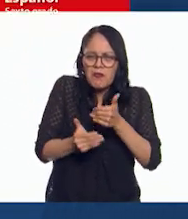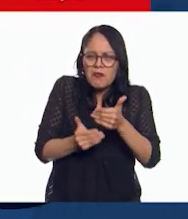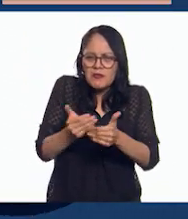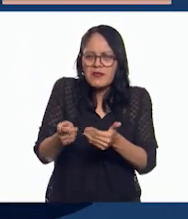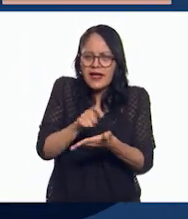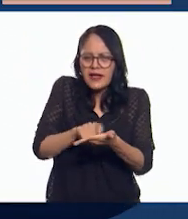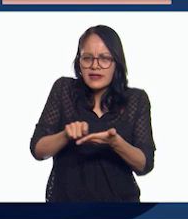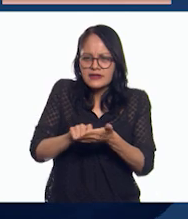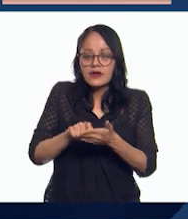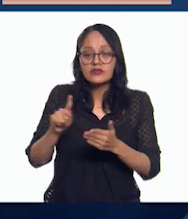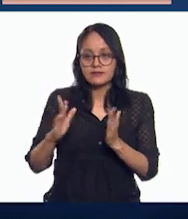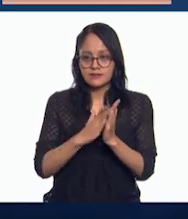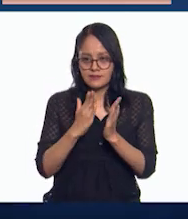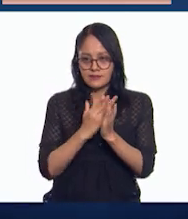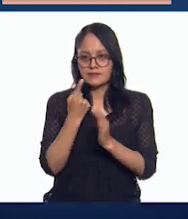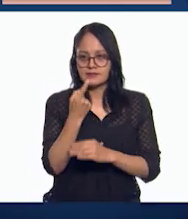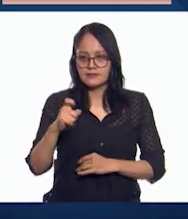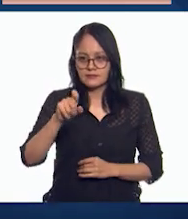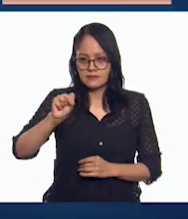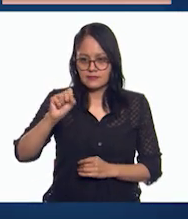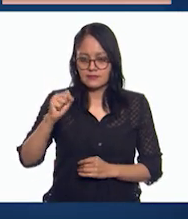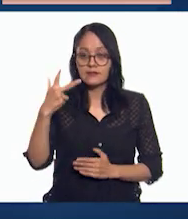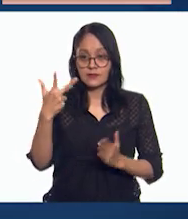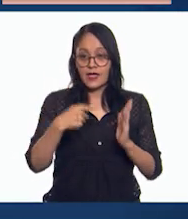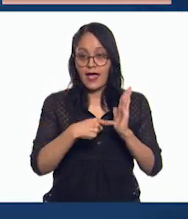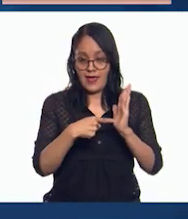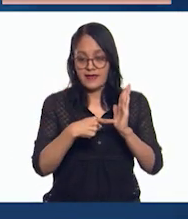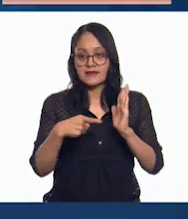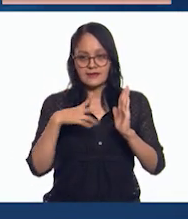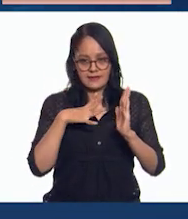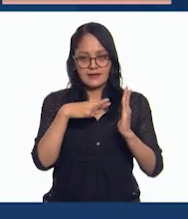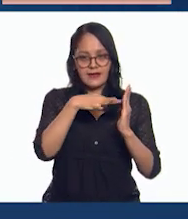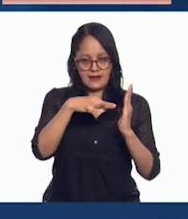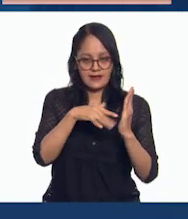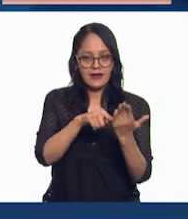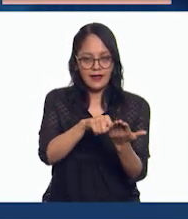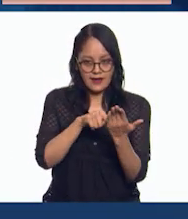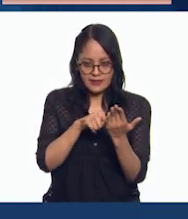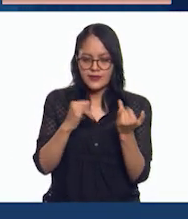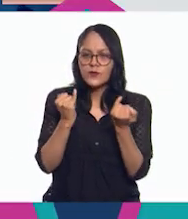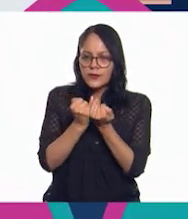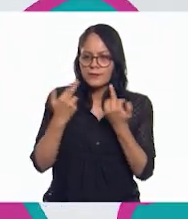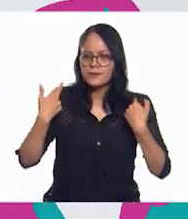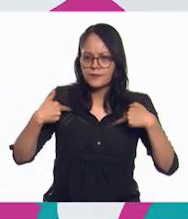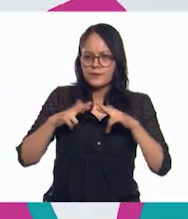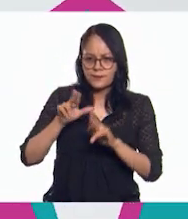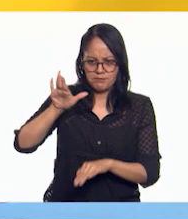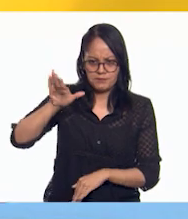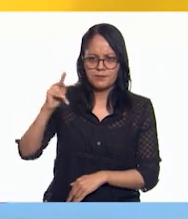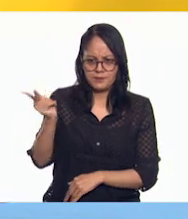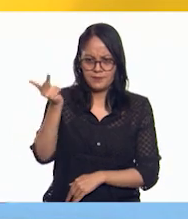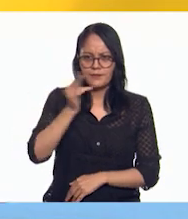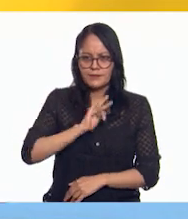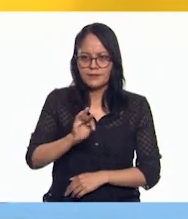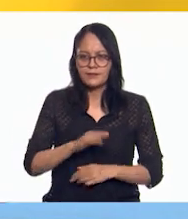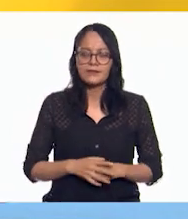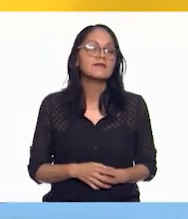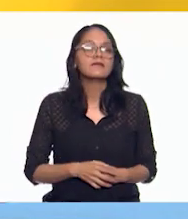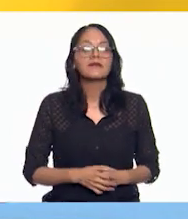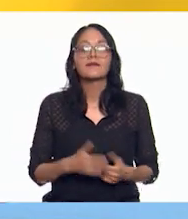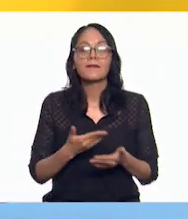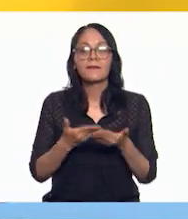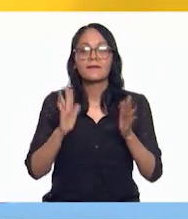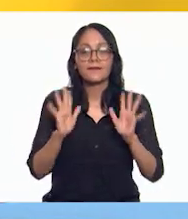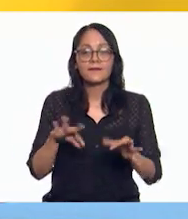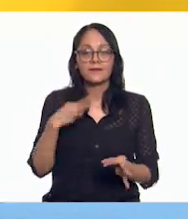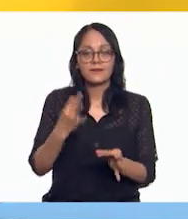página 168 de su libro de texto y, por supuesto, a su maestro o maestra. Y ahora sí, María, llegó